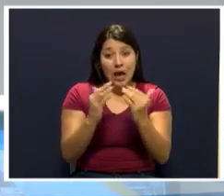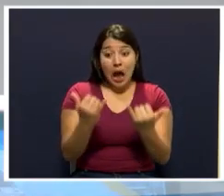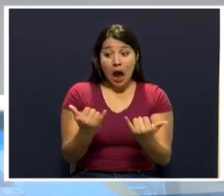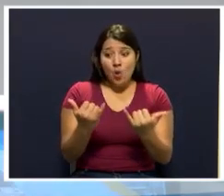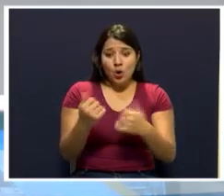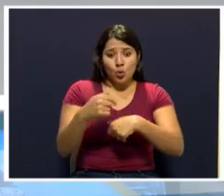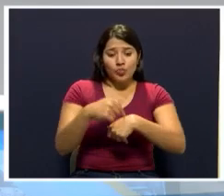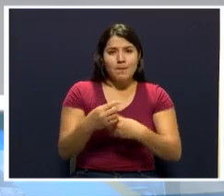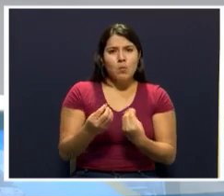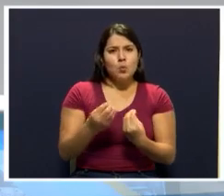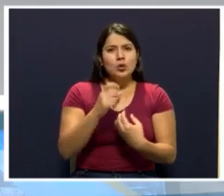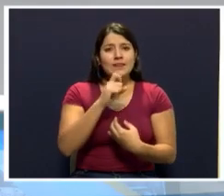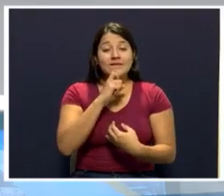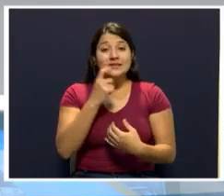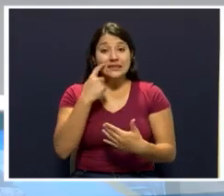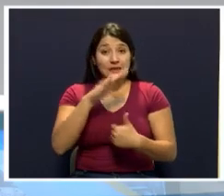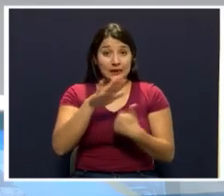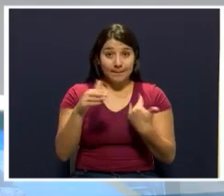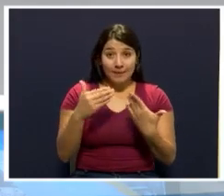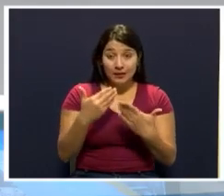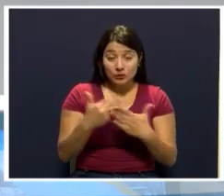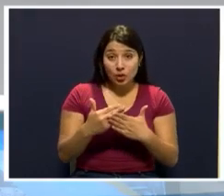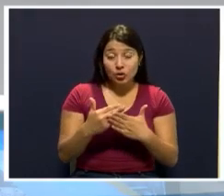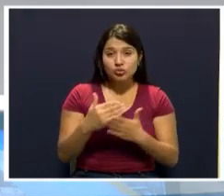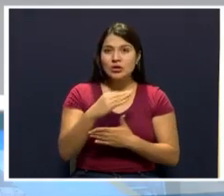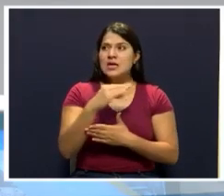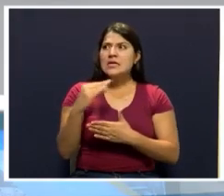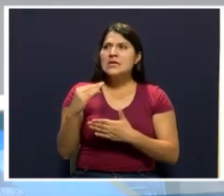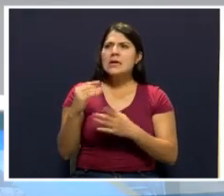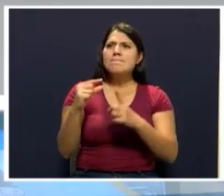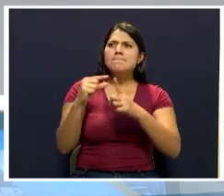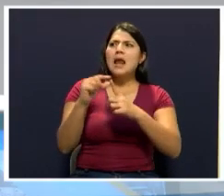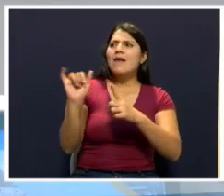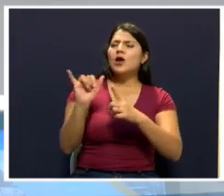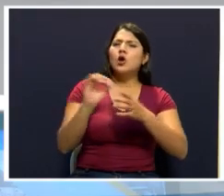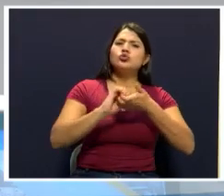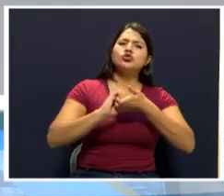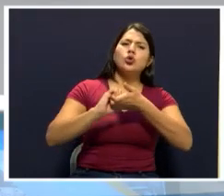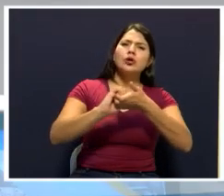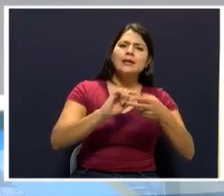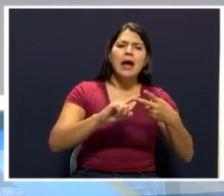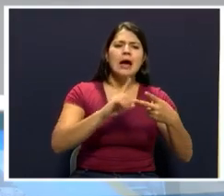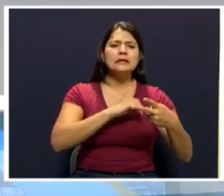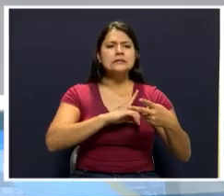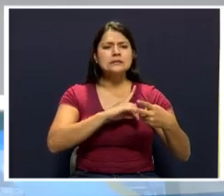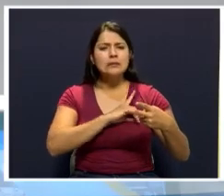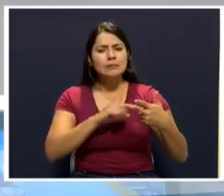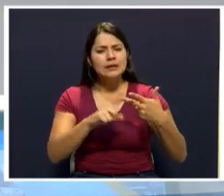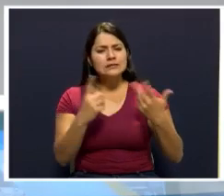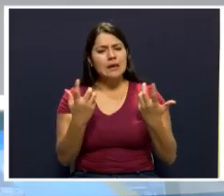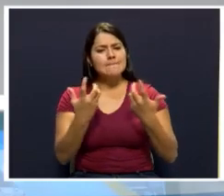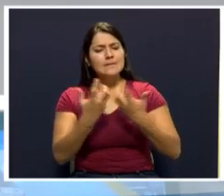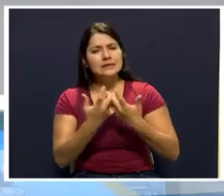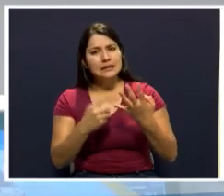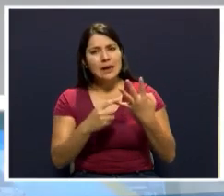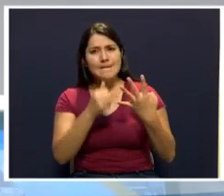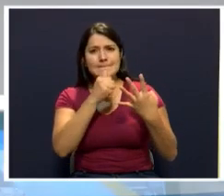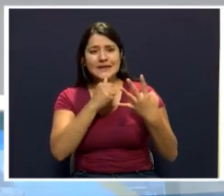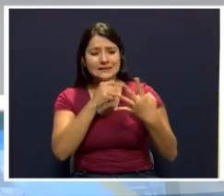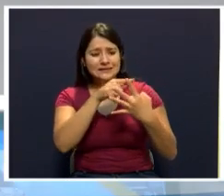todos, días en los que las palabras solidaridad, disciplina, empatía y paciencia